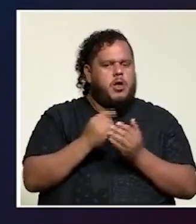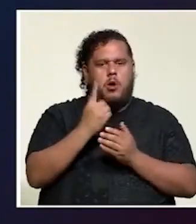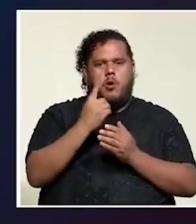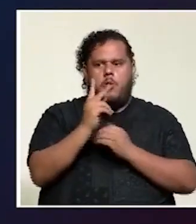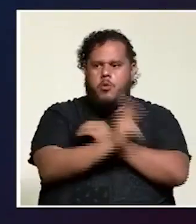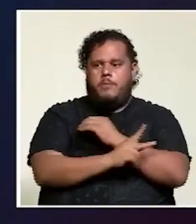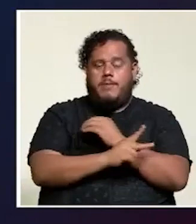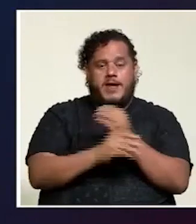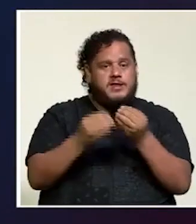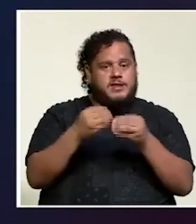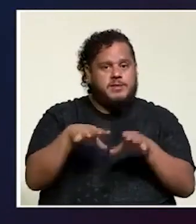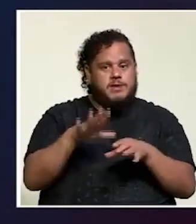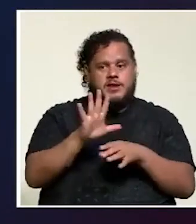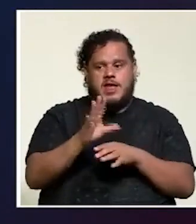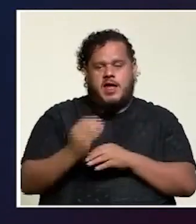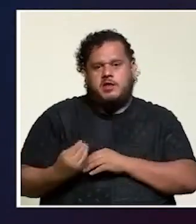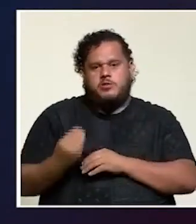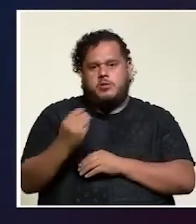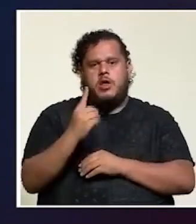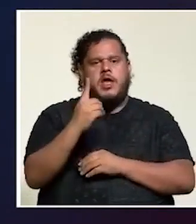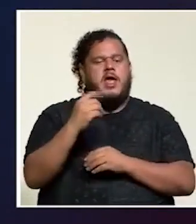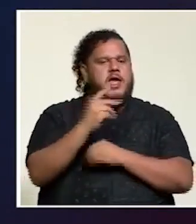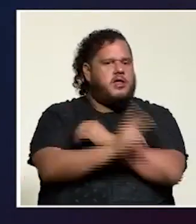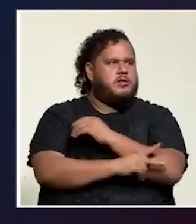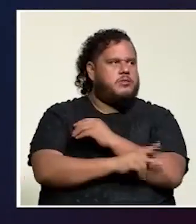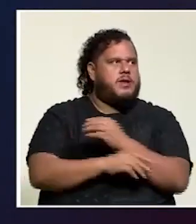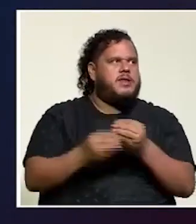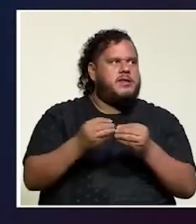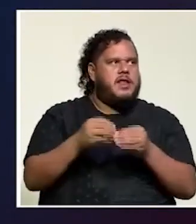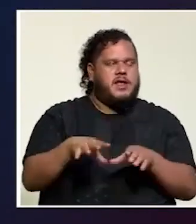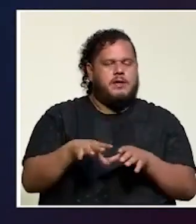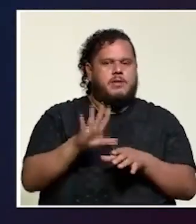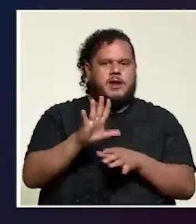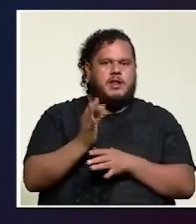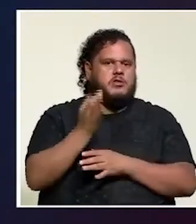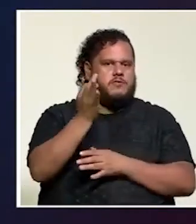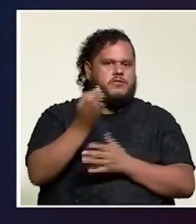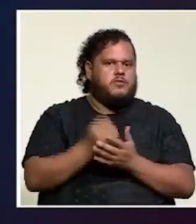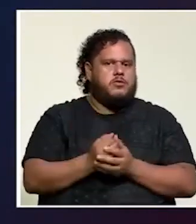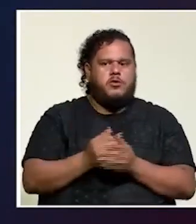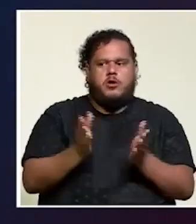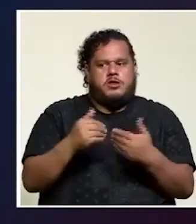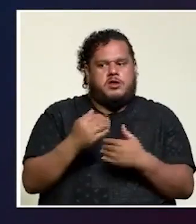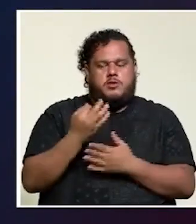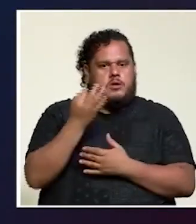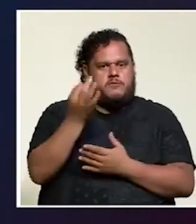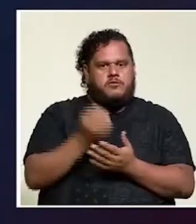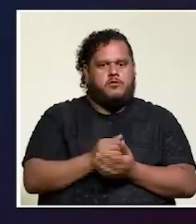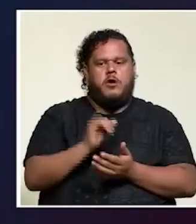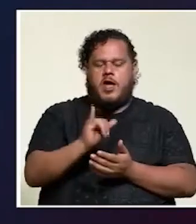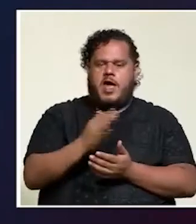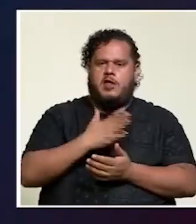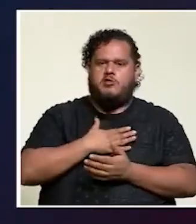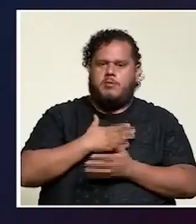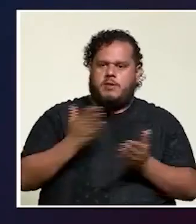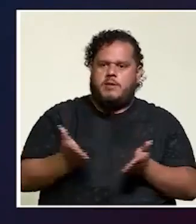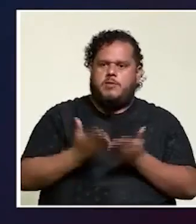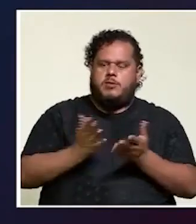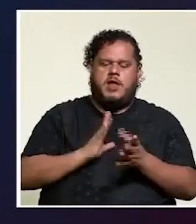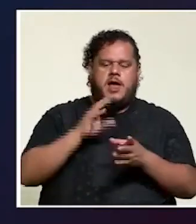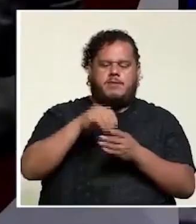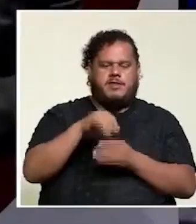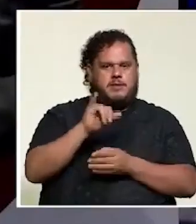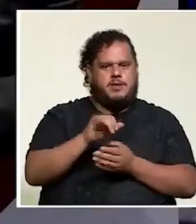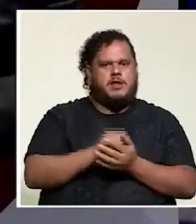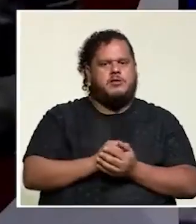pierde a su juventud, Vilma, es un país que pierde su futuro, se queda sin futuro, y eso me motivó a meterme en eso.